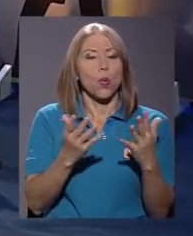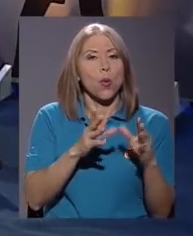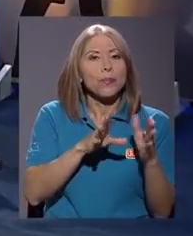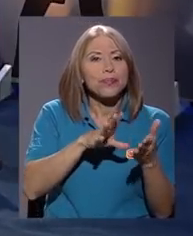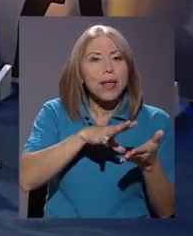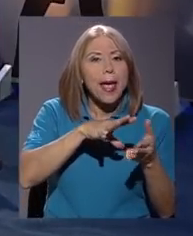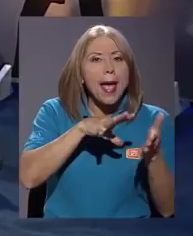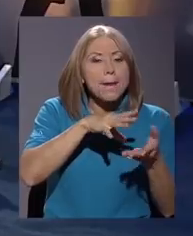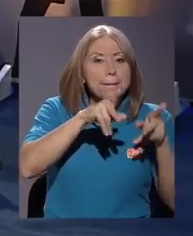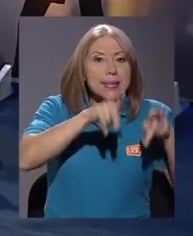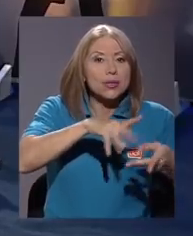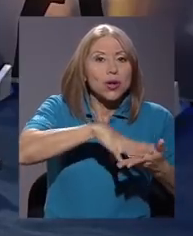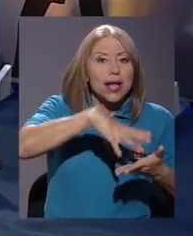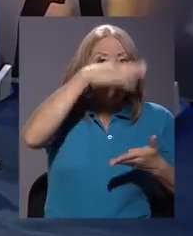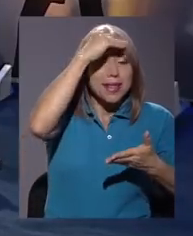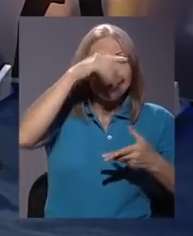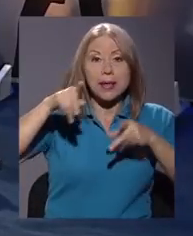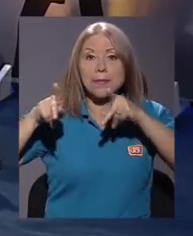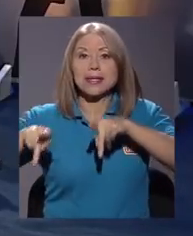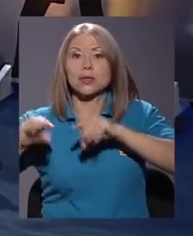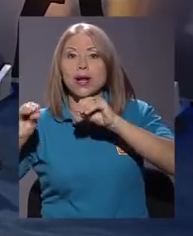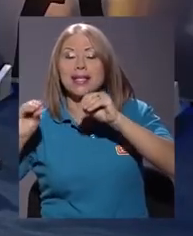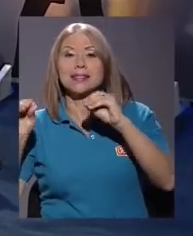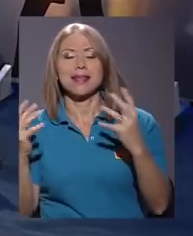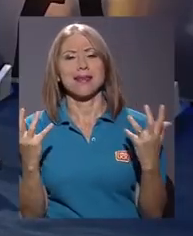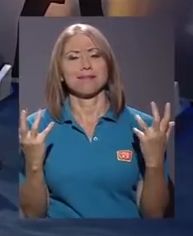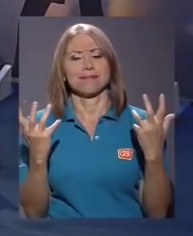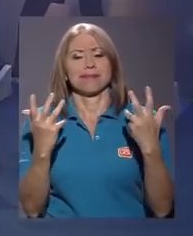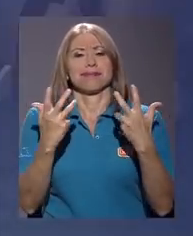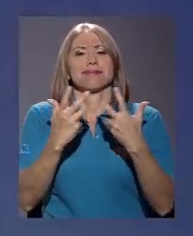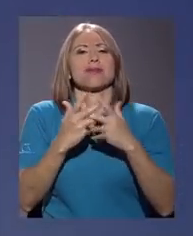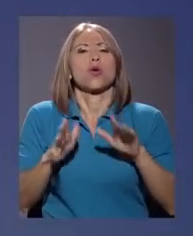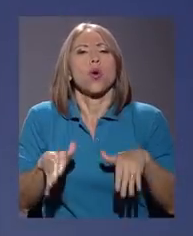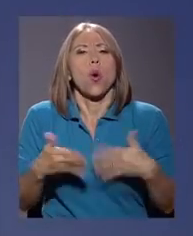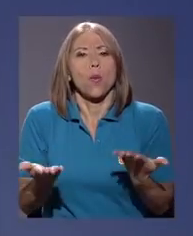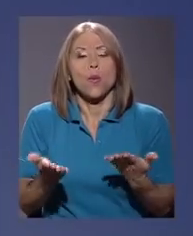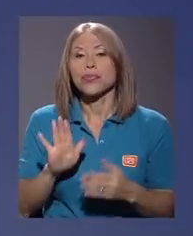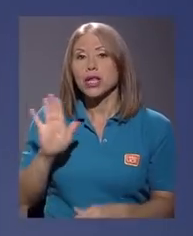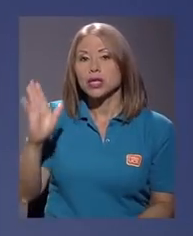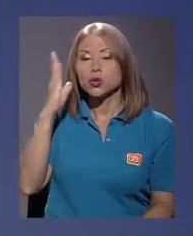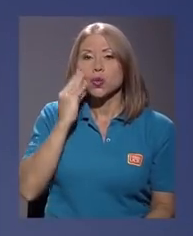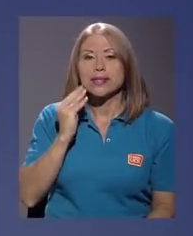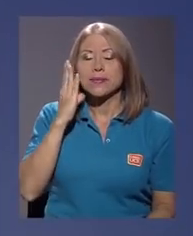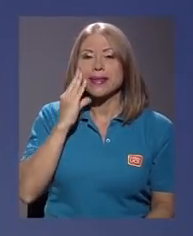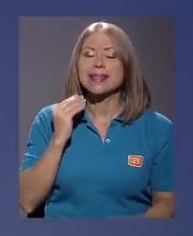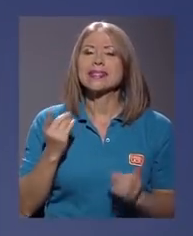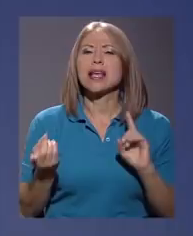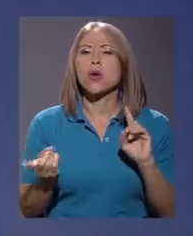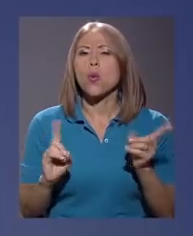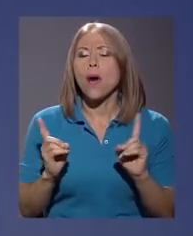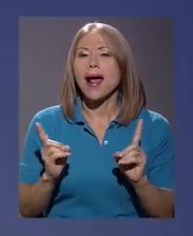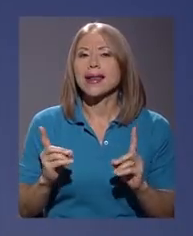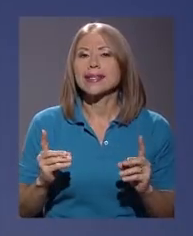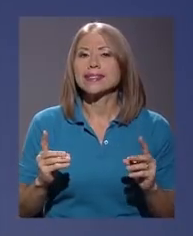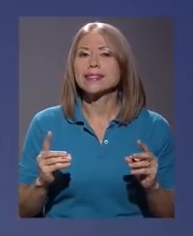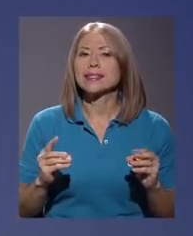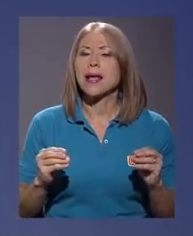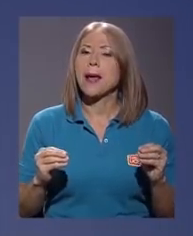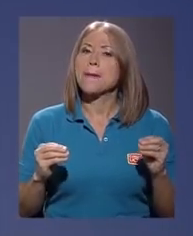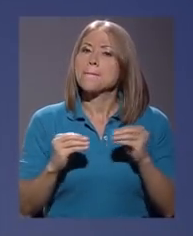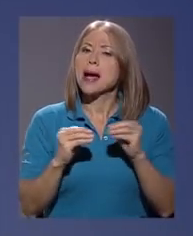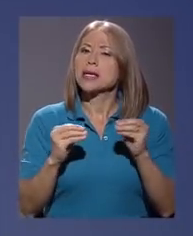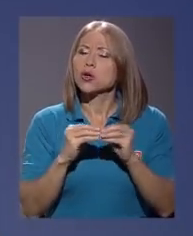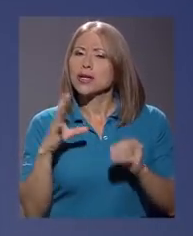aprendiz en la enseñanza de la música y me gustaría que nos contes desde tu experiencia Cuáles han sido las mayores eh